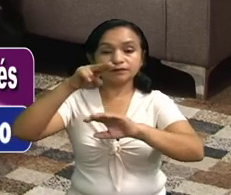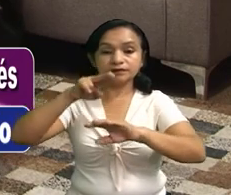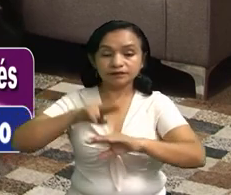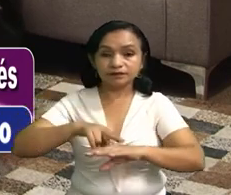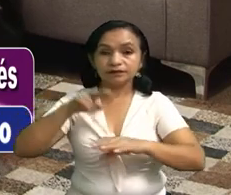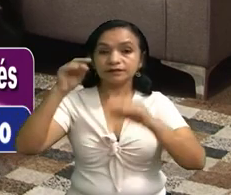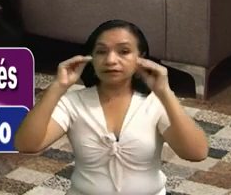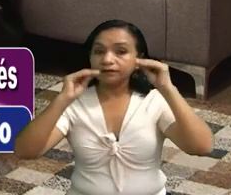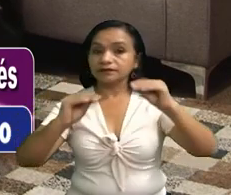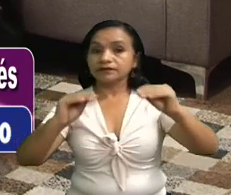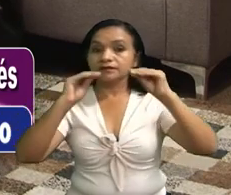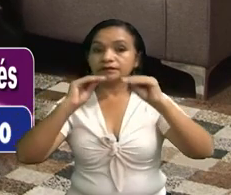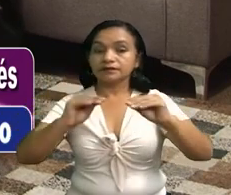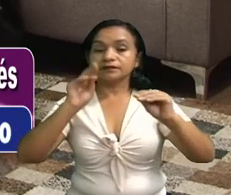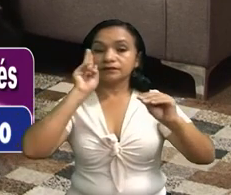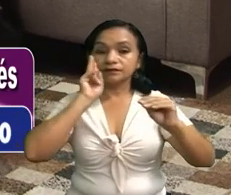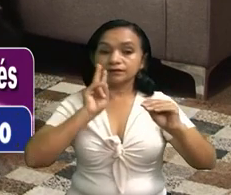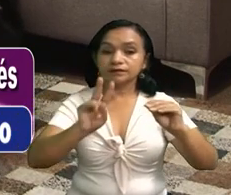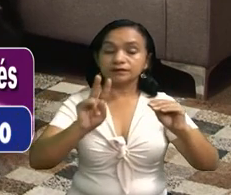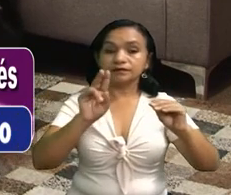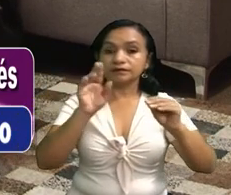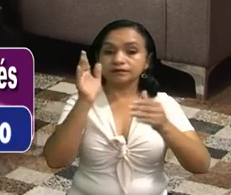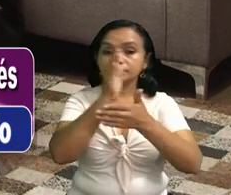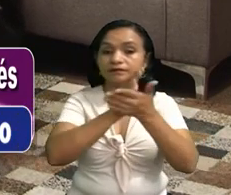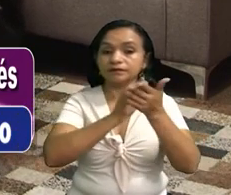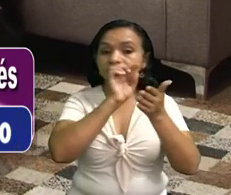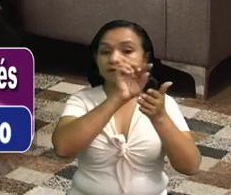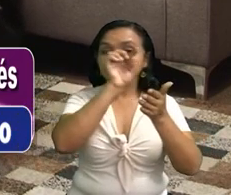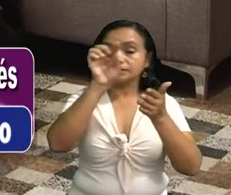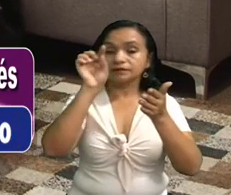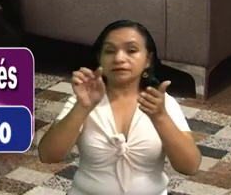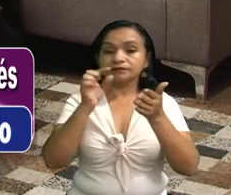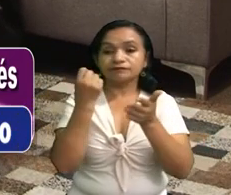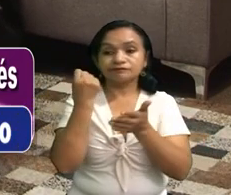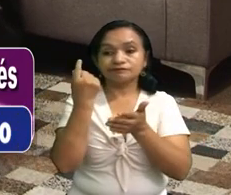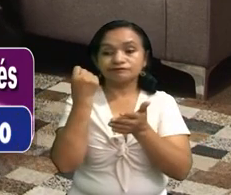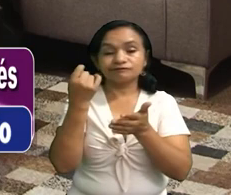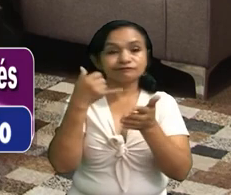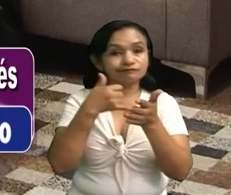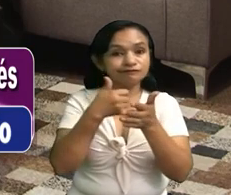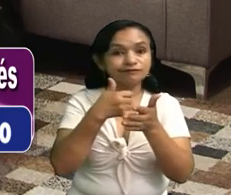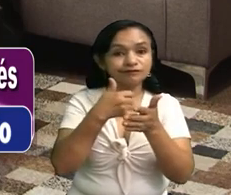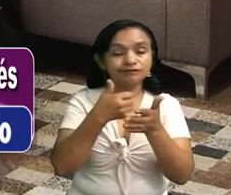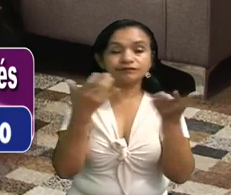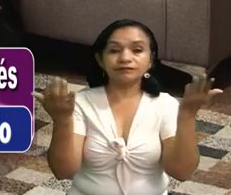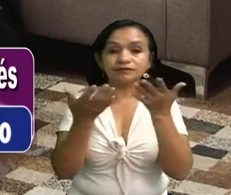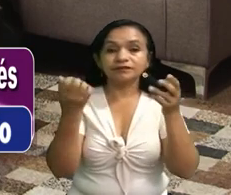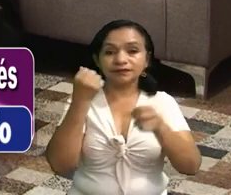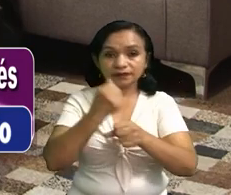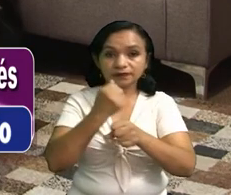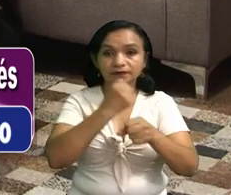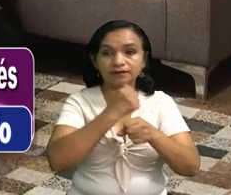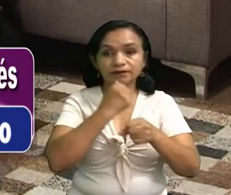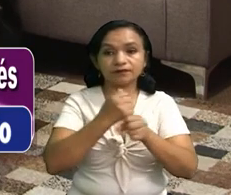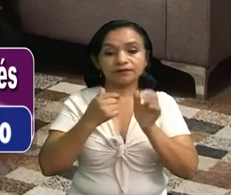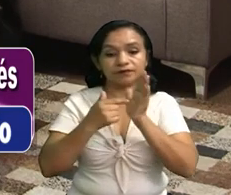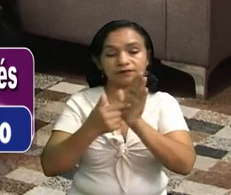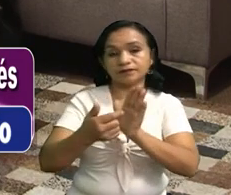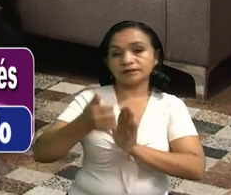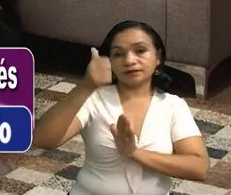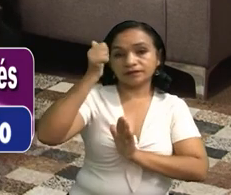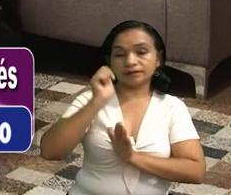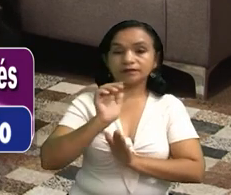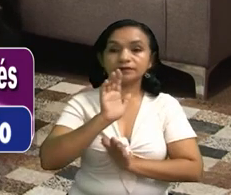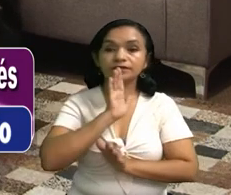Educación, donde nosotros vemos cuáles son los puntos que tenemos todavía, algunas falencias, algunas carencias y cómo tenemos que trabajar. Por ejemplo, ayer estábamos